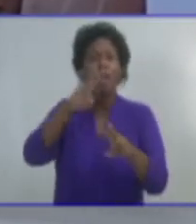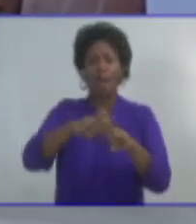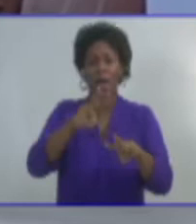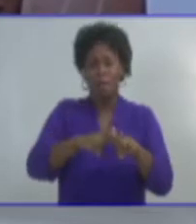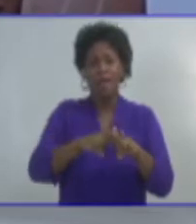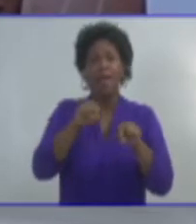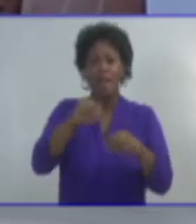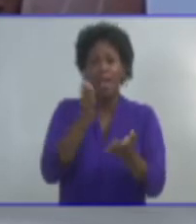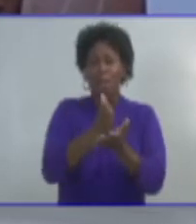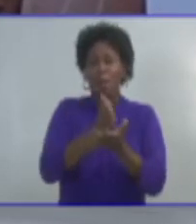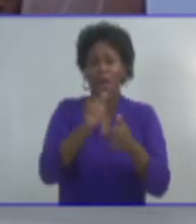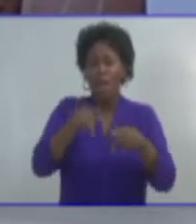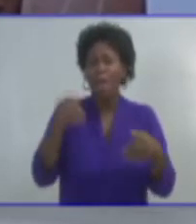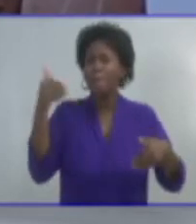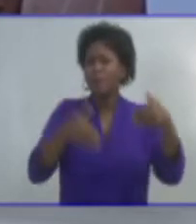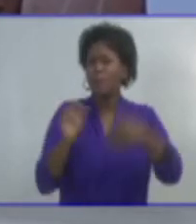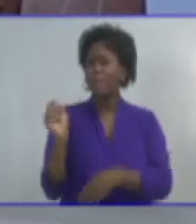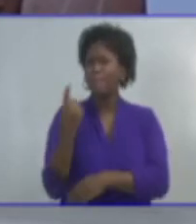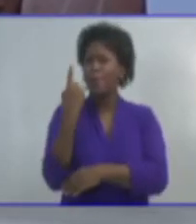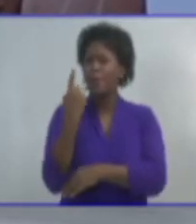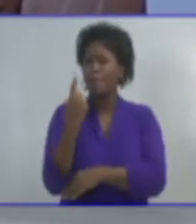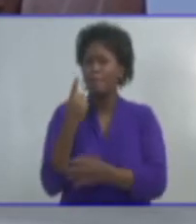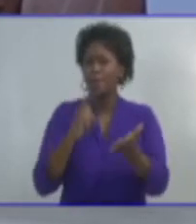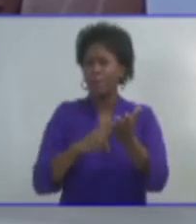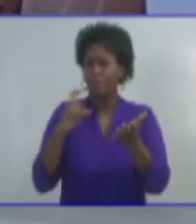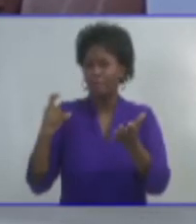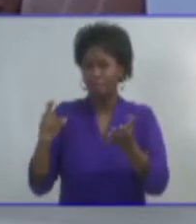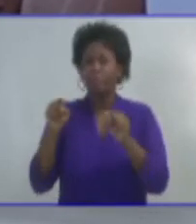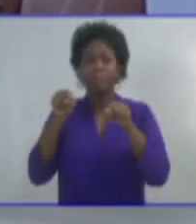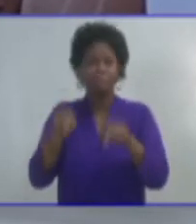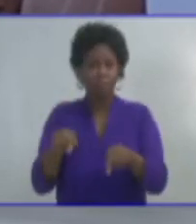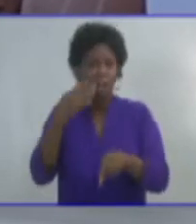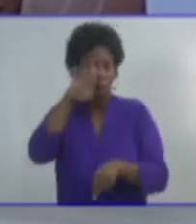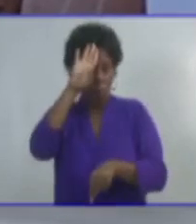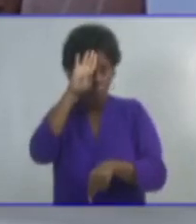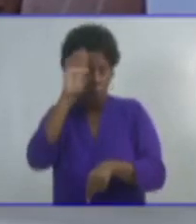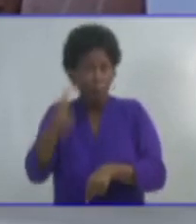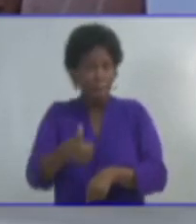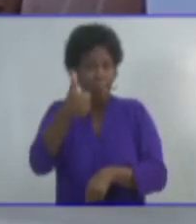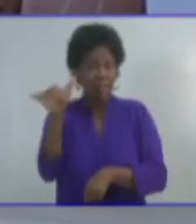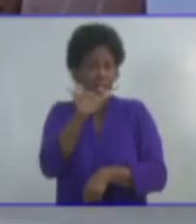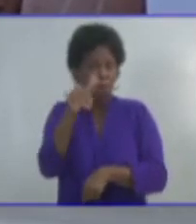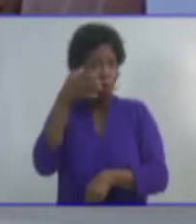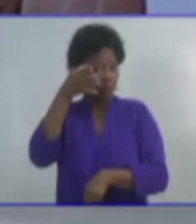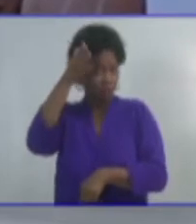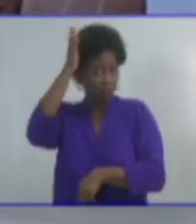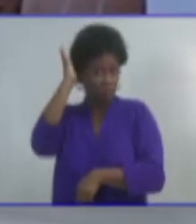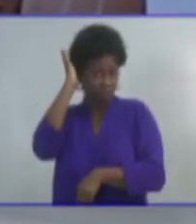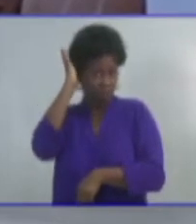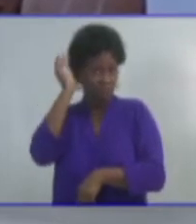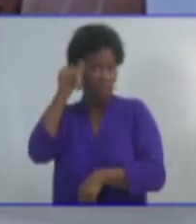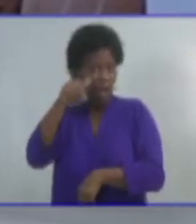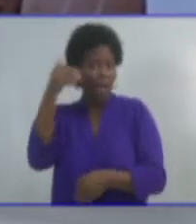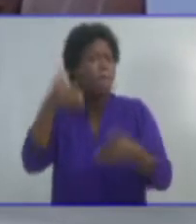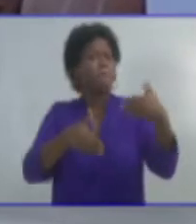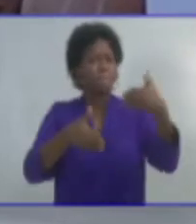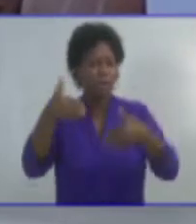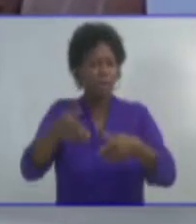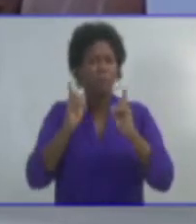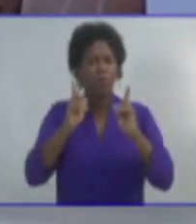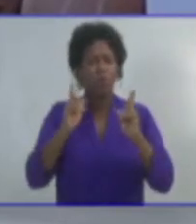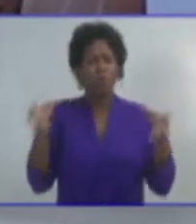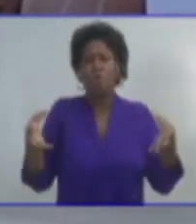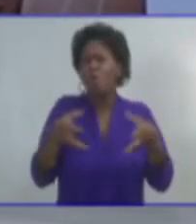la participación del primer secretario del Comité Central del Partido Comunista de Cuba y presidente de la República, Miguel Díaz-Canel